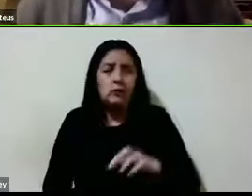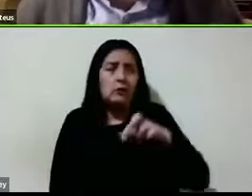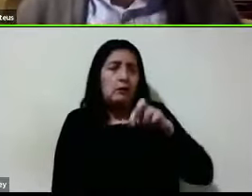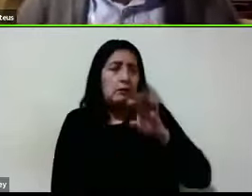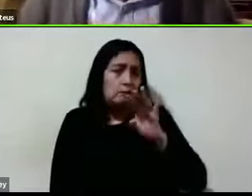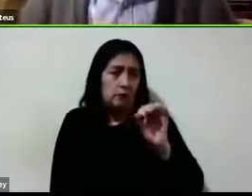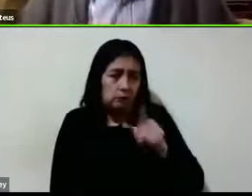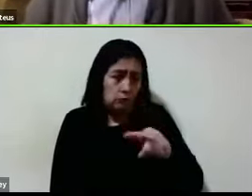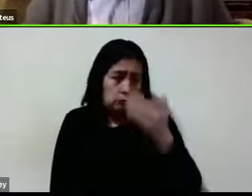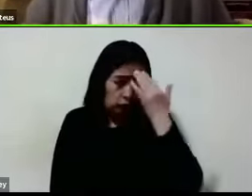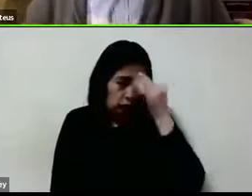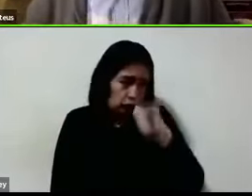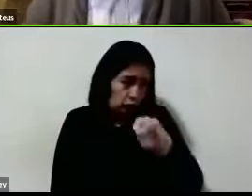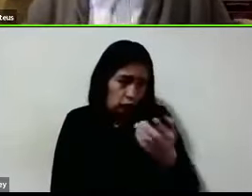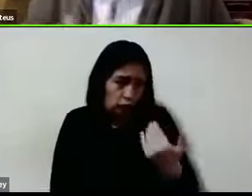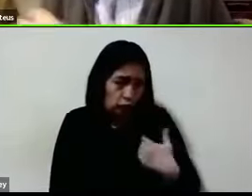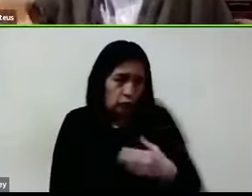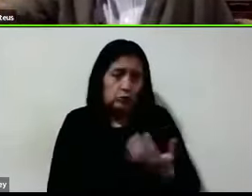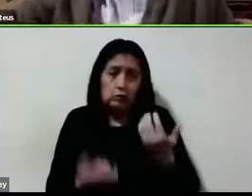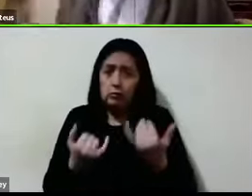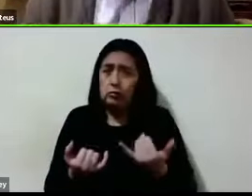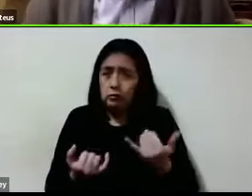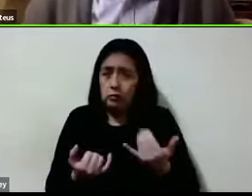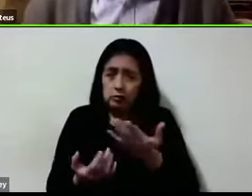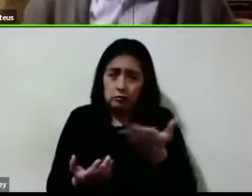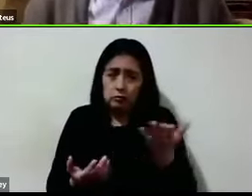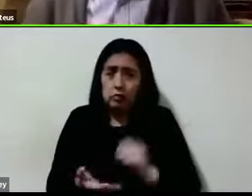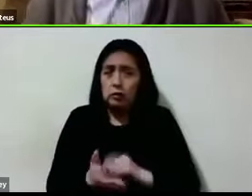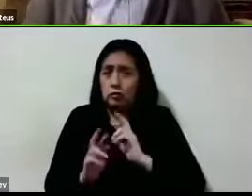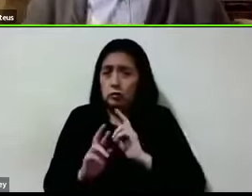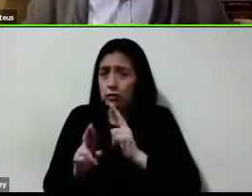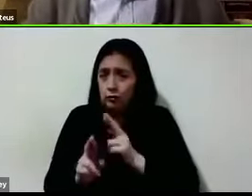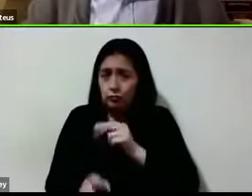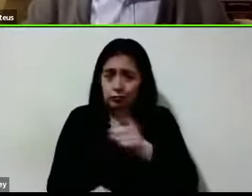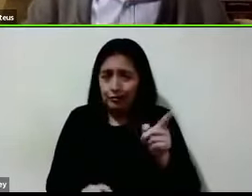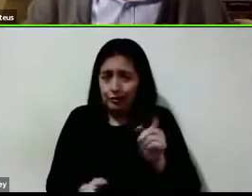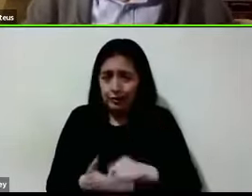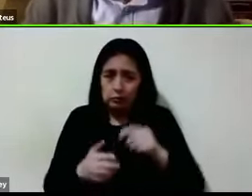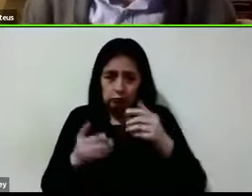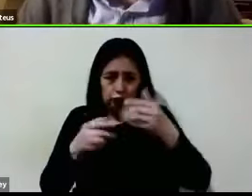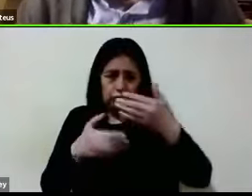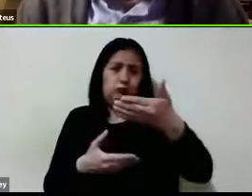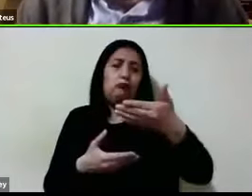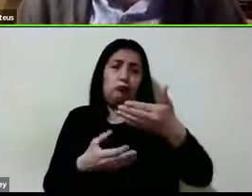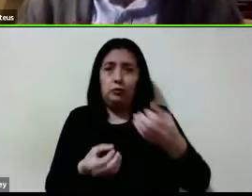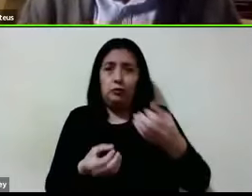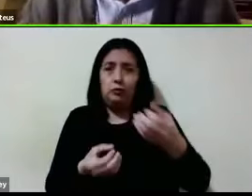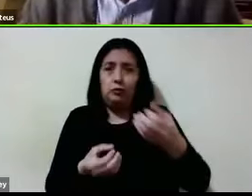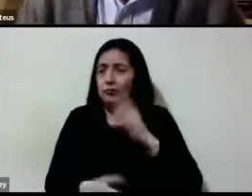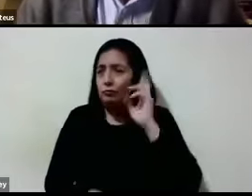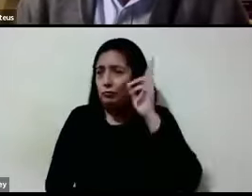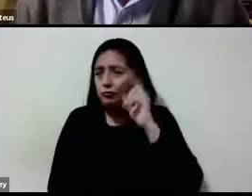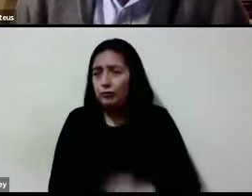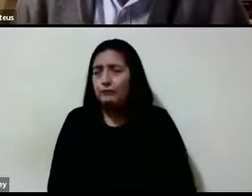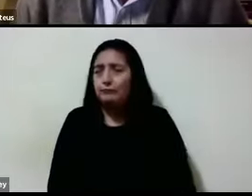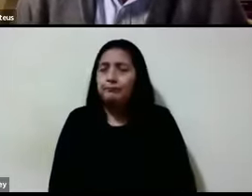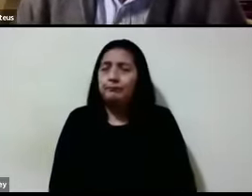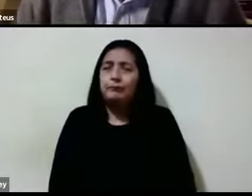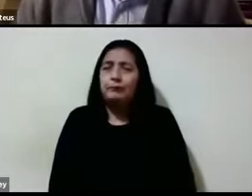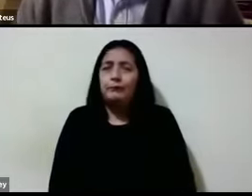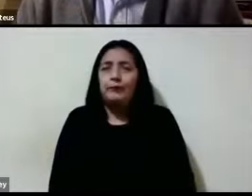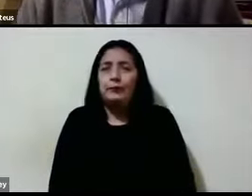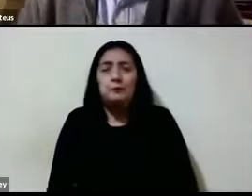tienes una lectura respecto de esto que estamos, de los resultados trágicos que nos han confirmado los docentes. Bueno, es